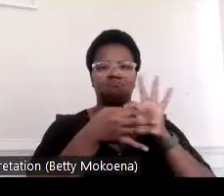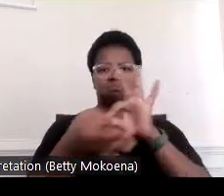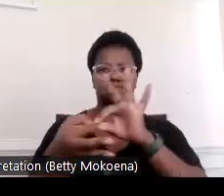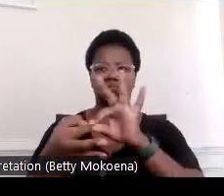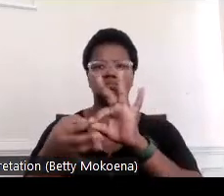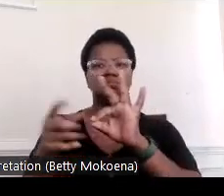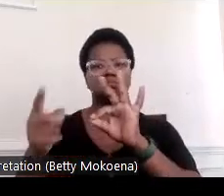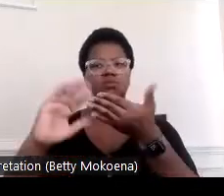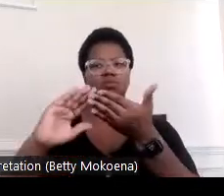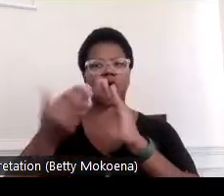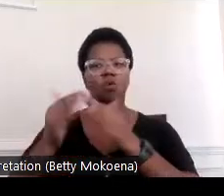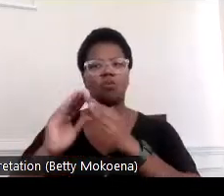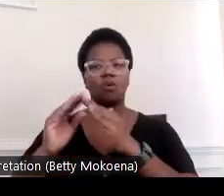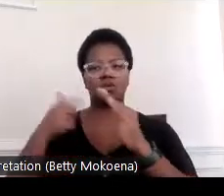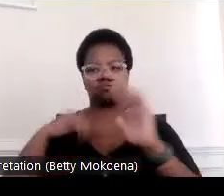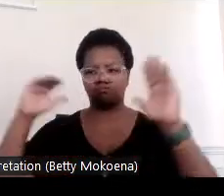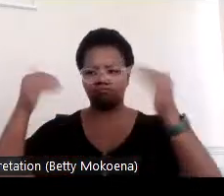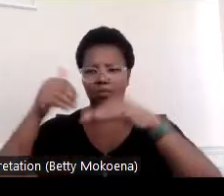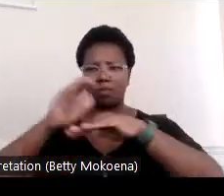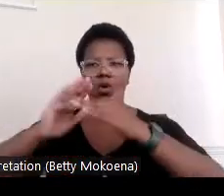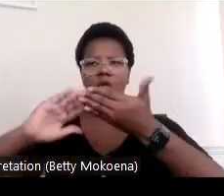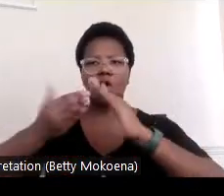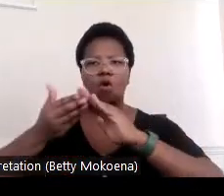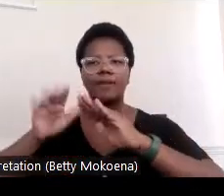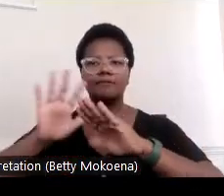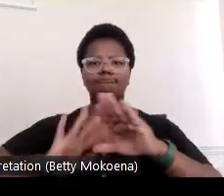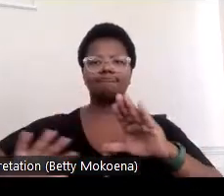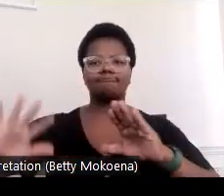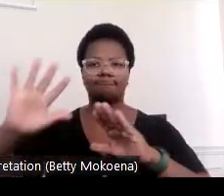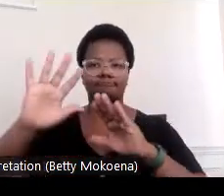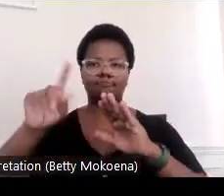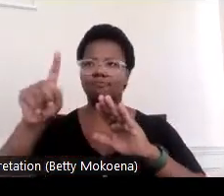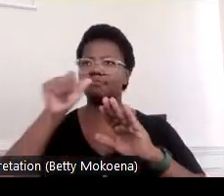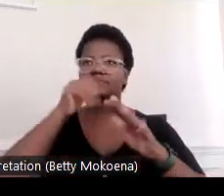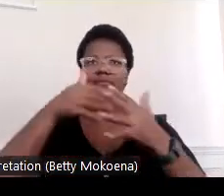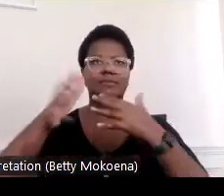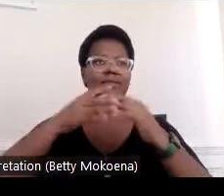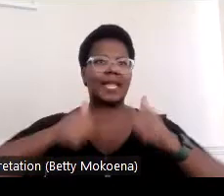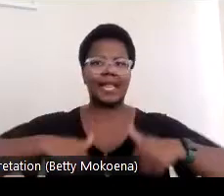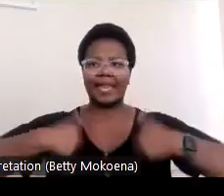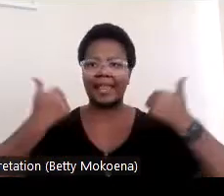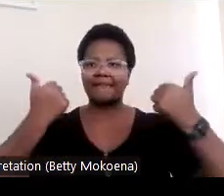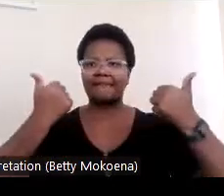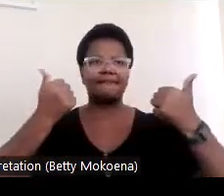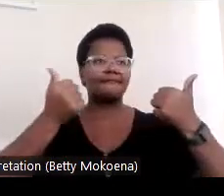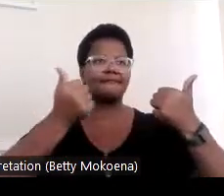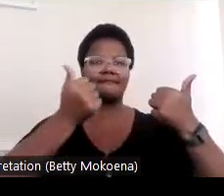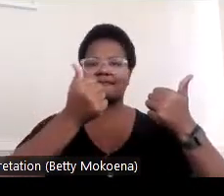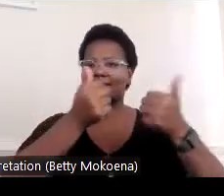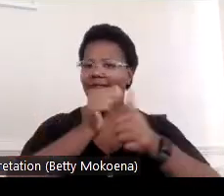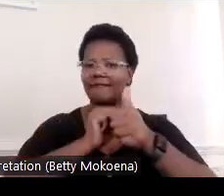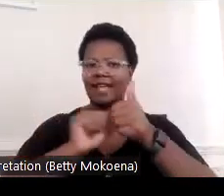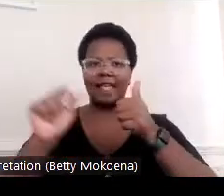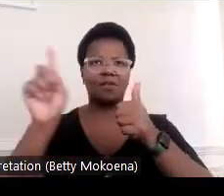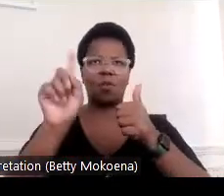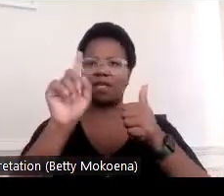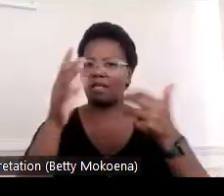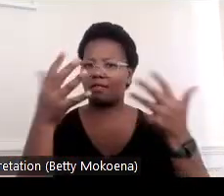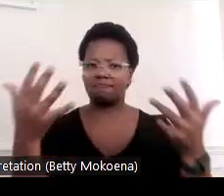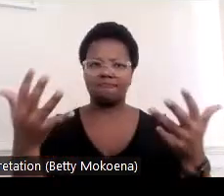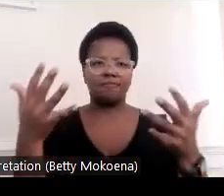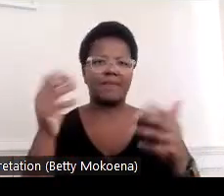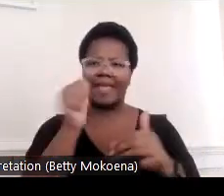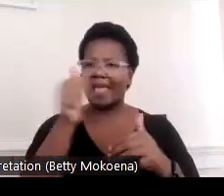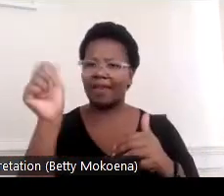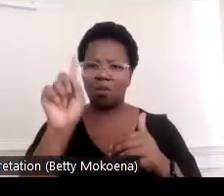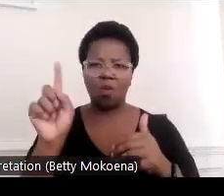servicios sean basados en la comunidad que sean servicios comunitarios quieren decir sea donde sea que usted se encuentre Qué tipo de servicio